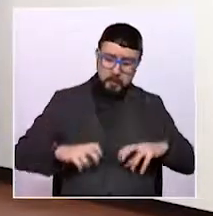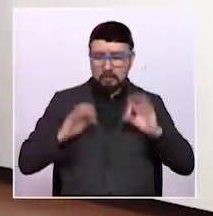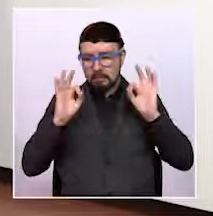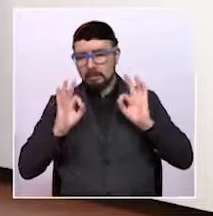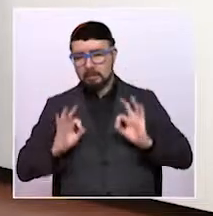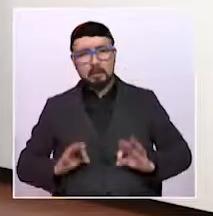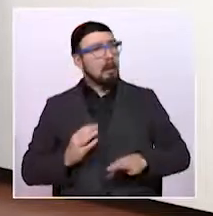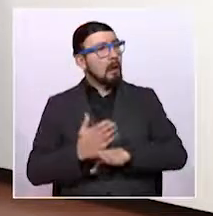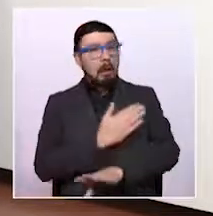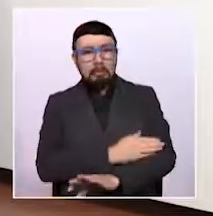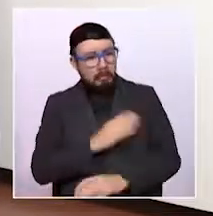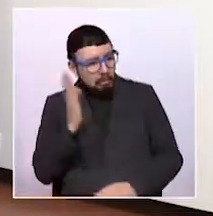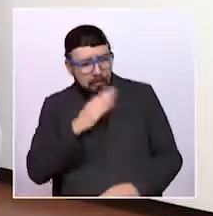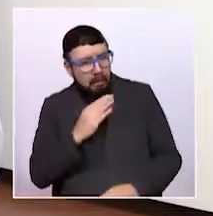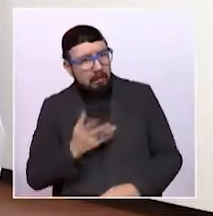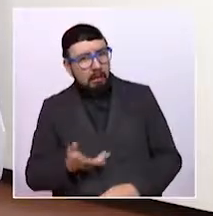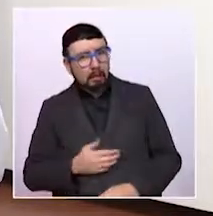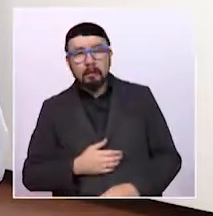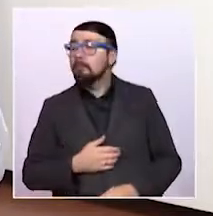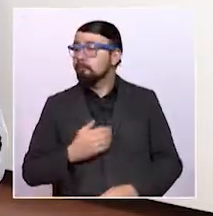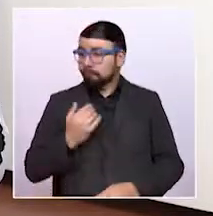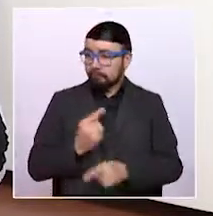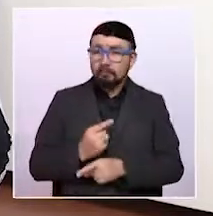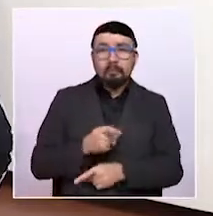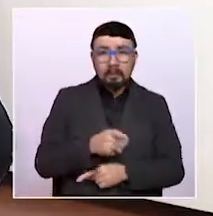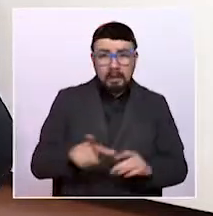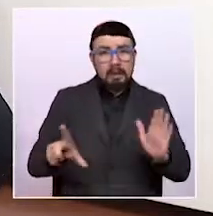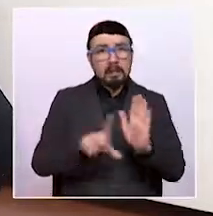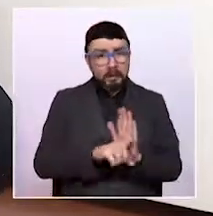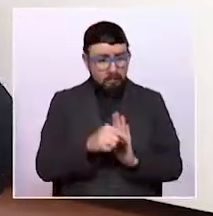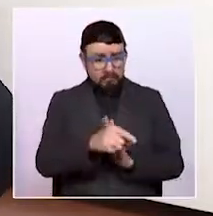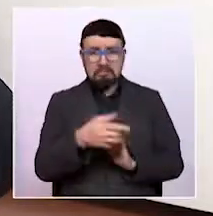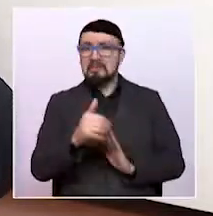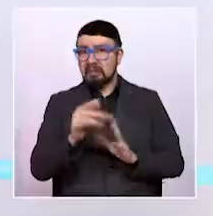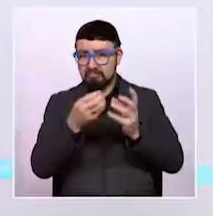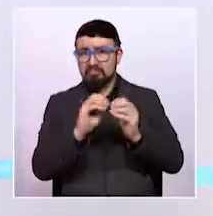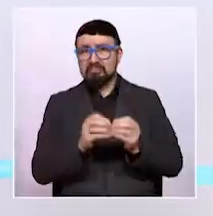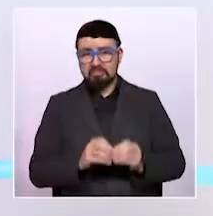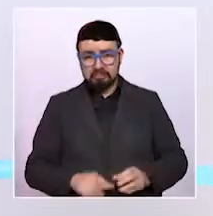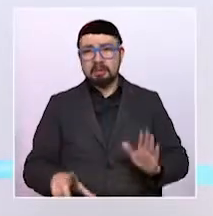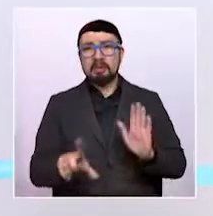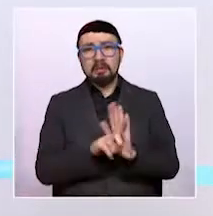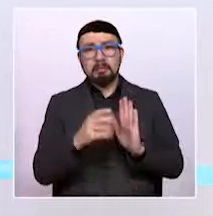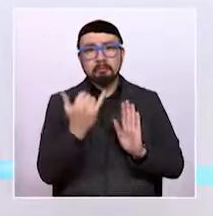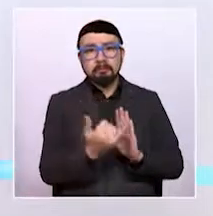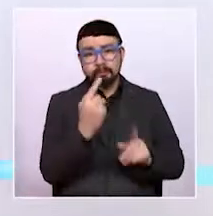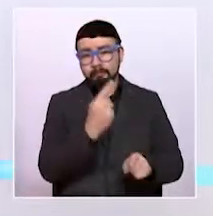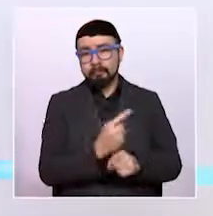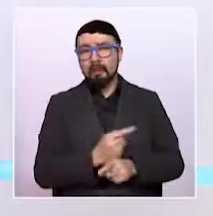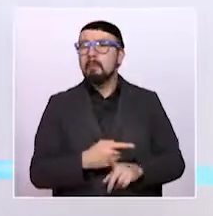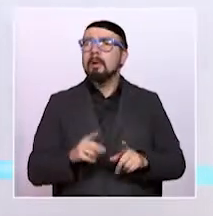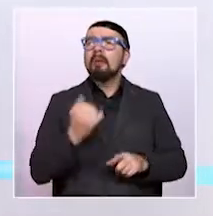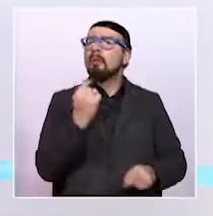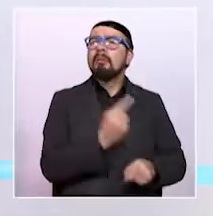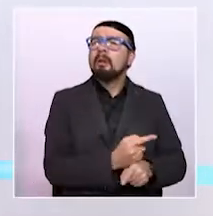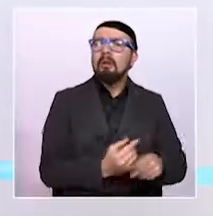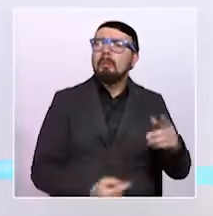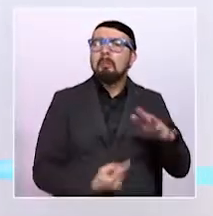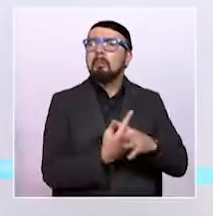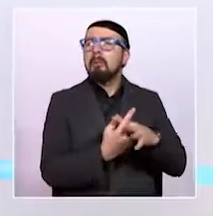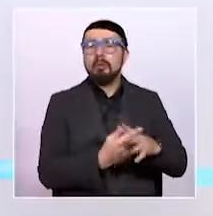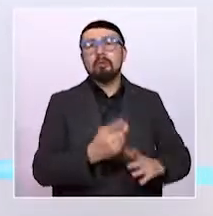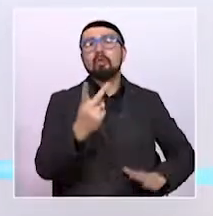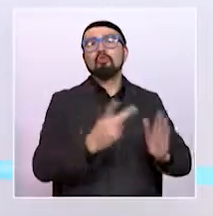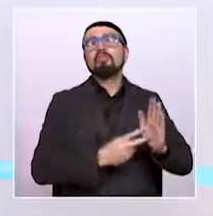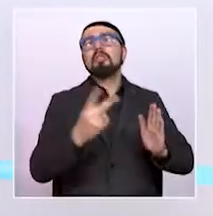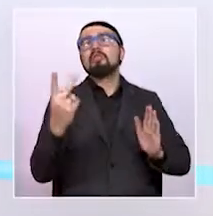es que incluso santiago pues las leyes las leyes están hechas cierto pero esto es una cosa que está desde el 2012 desde